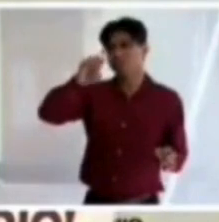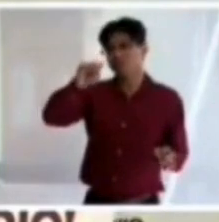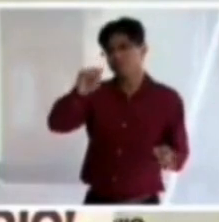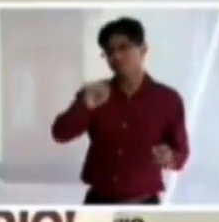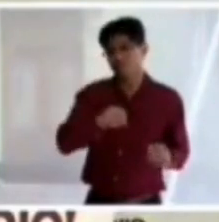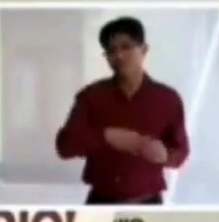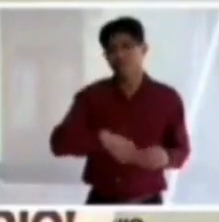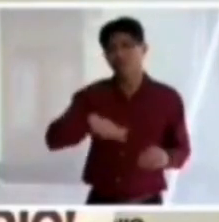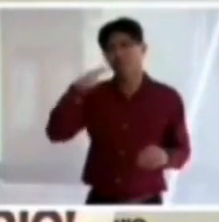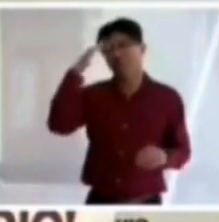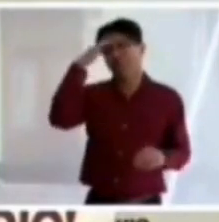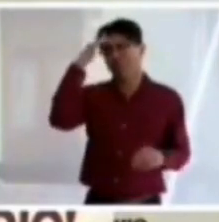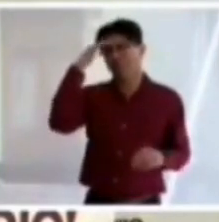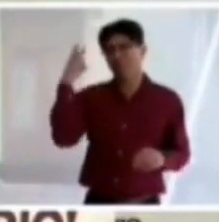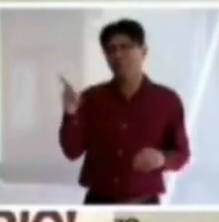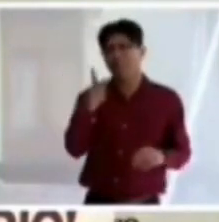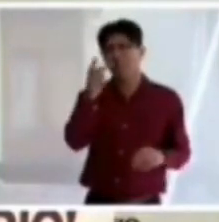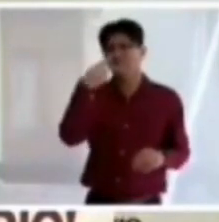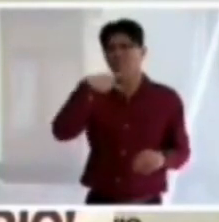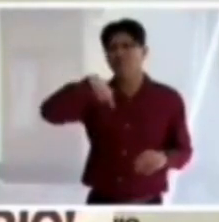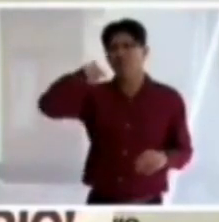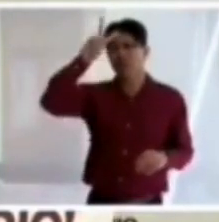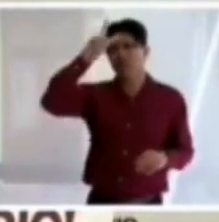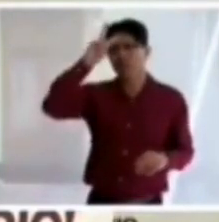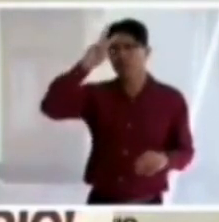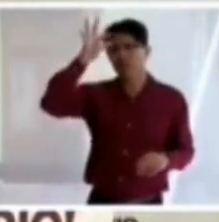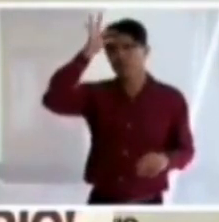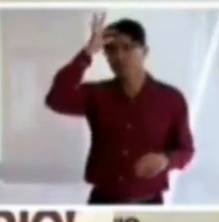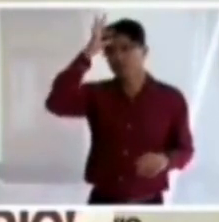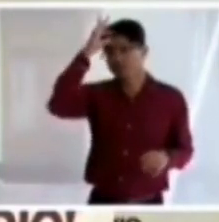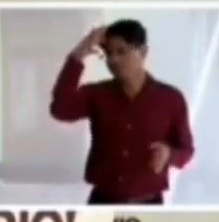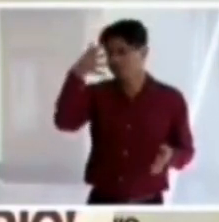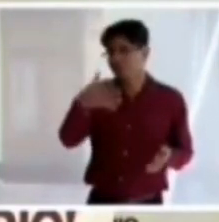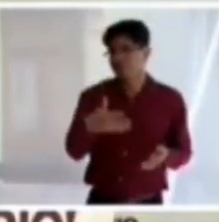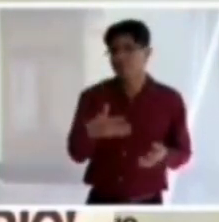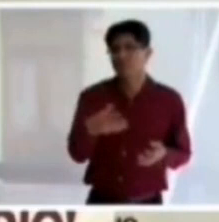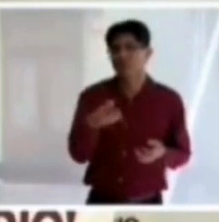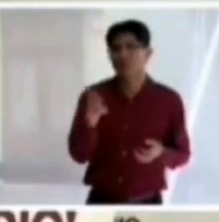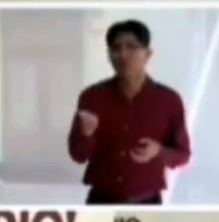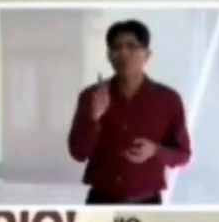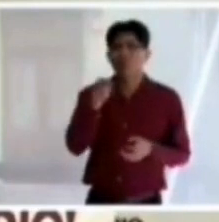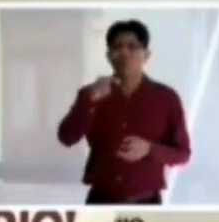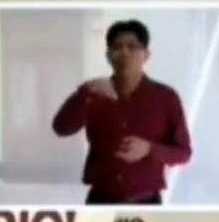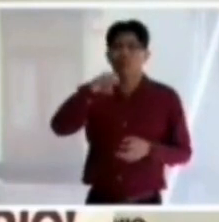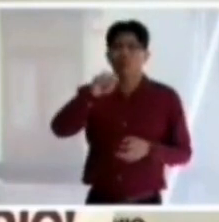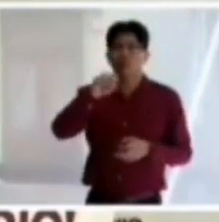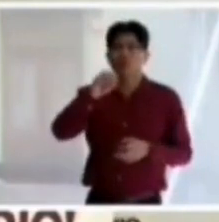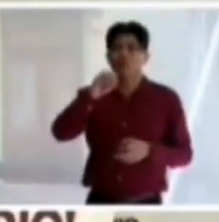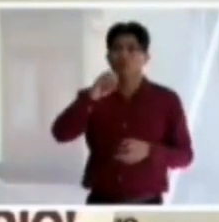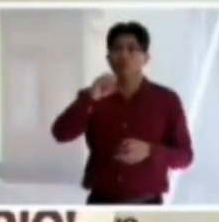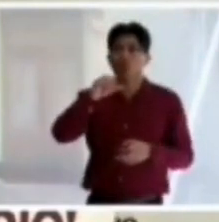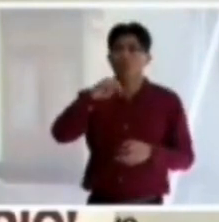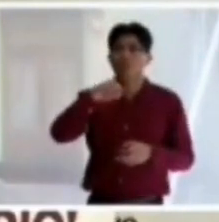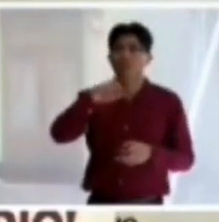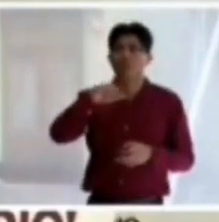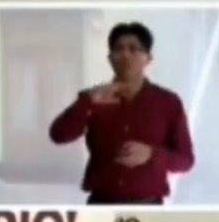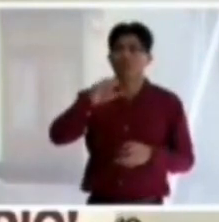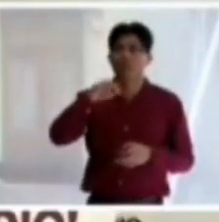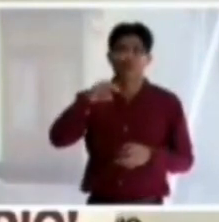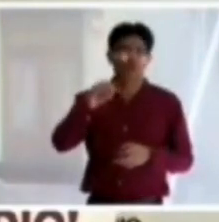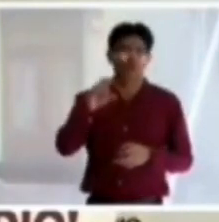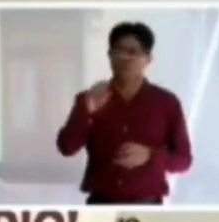ignorante, creen que el pueblo es tonto. Y los pueblos mesoamericanos no eran tontos, eran